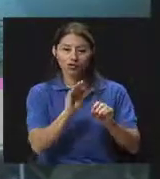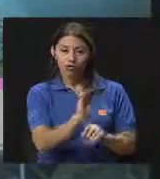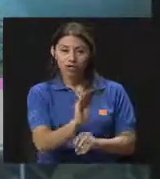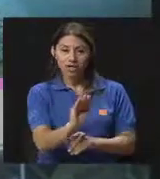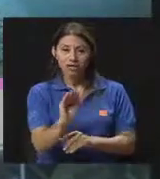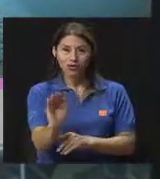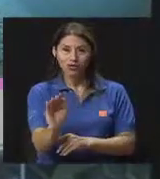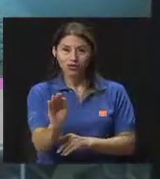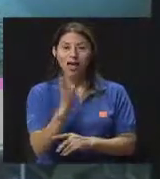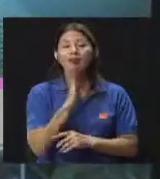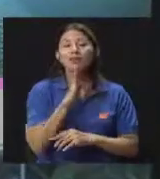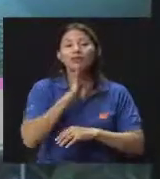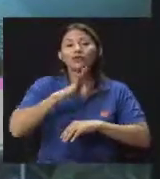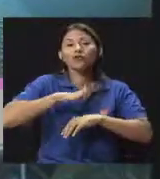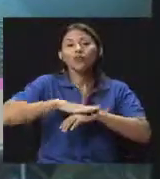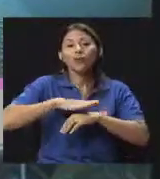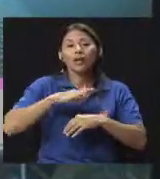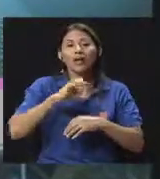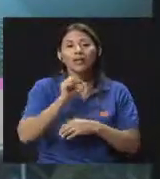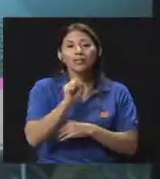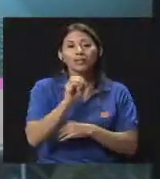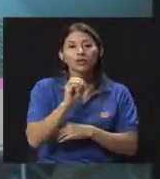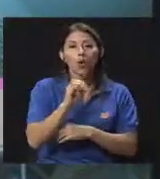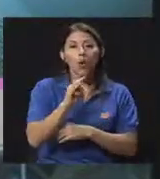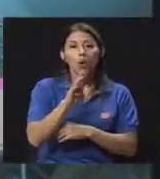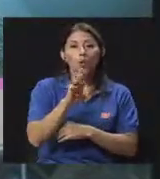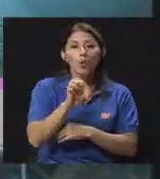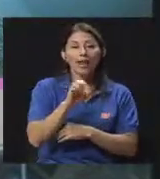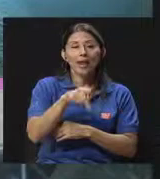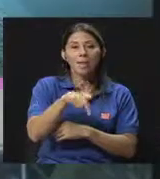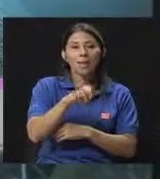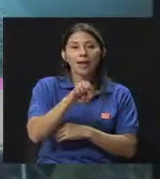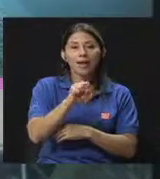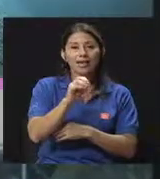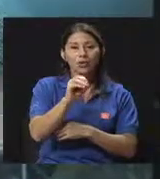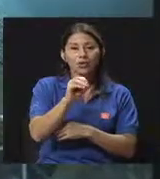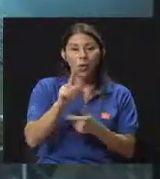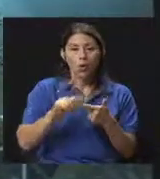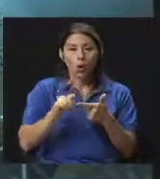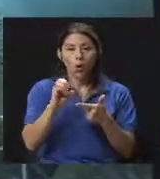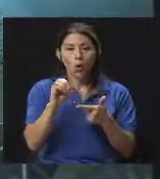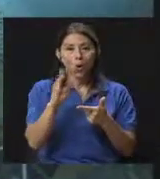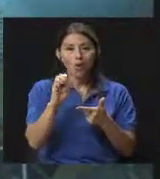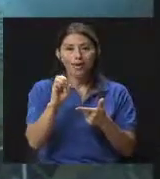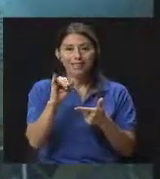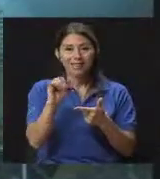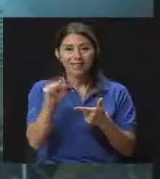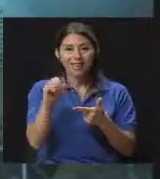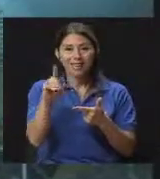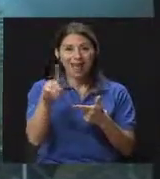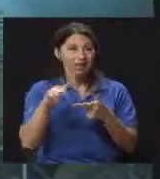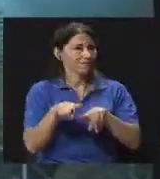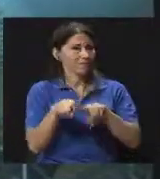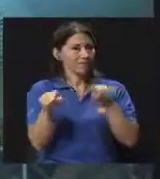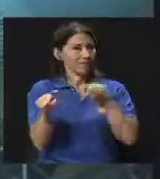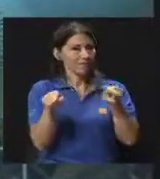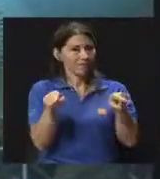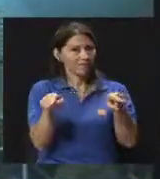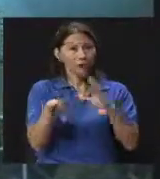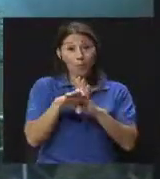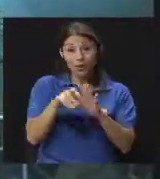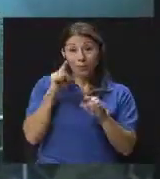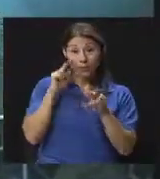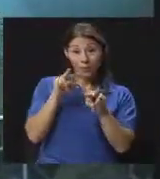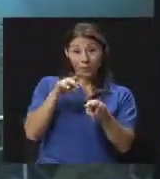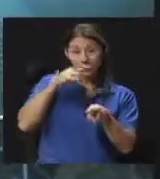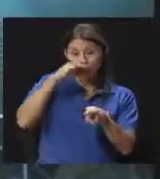obesidades, porque visiblemente y por supuesto por las diferentes medidas antropométricas, pues podemos ver que hay una ganancia de peso por encima